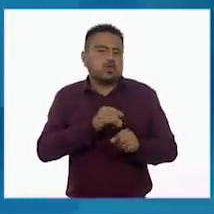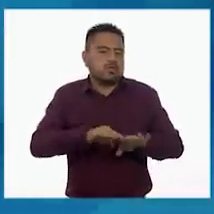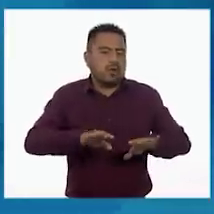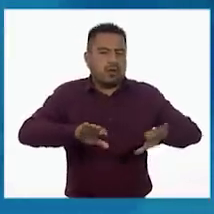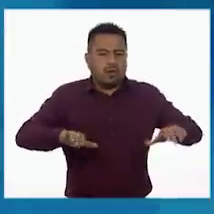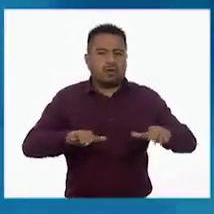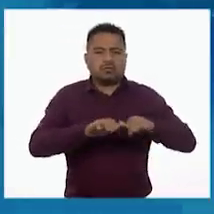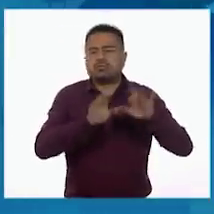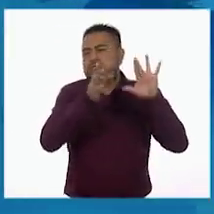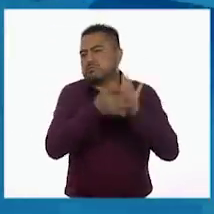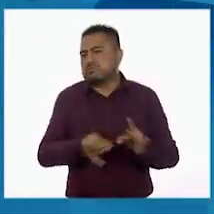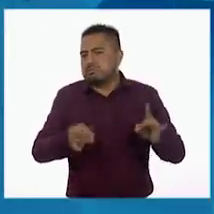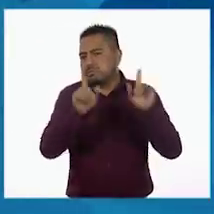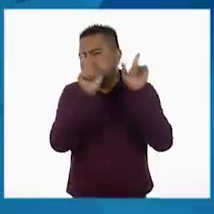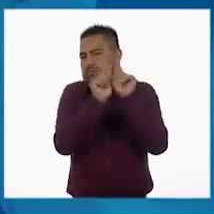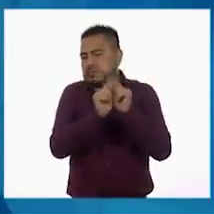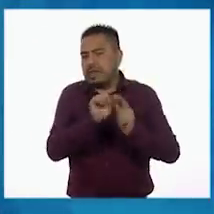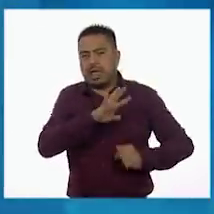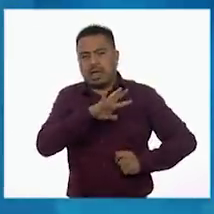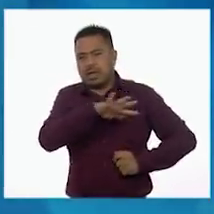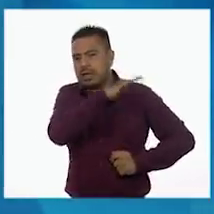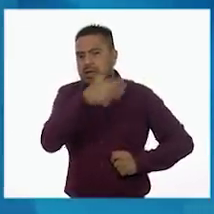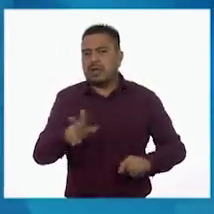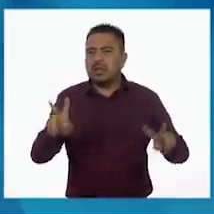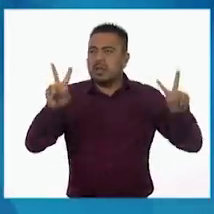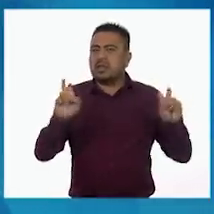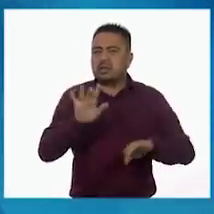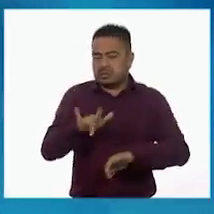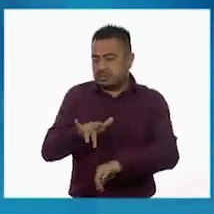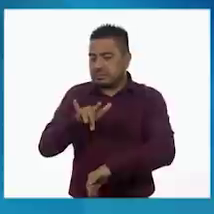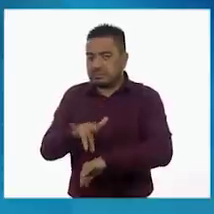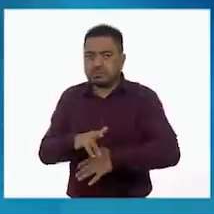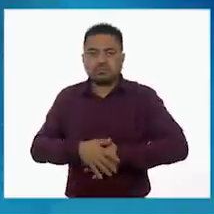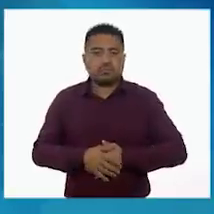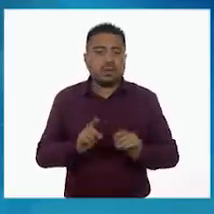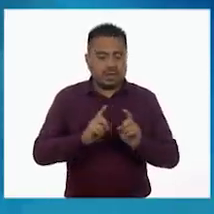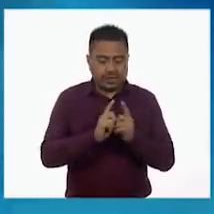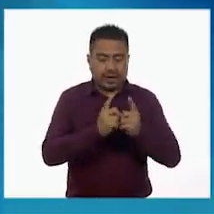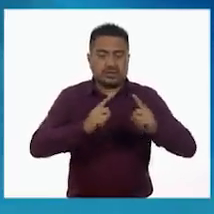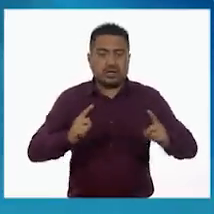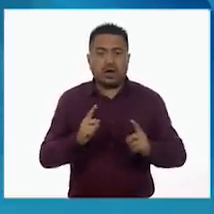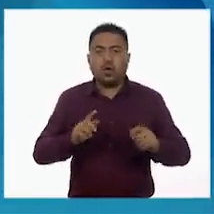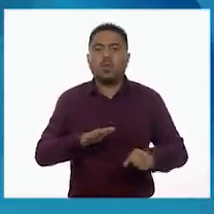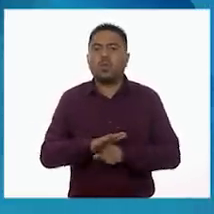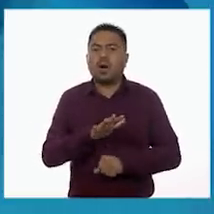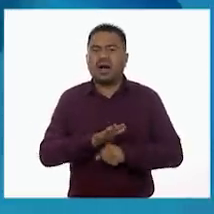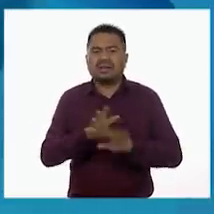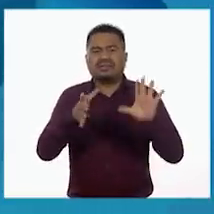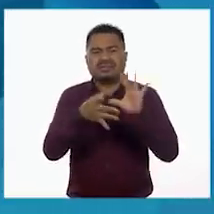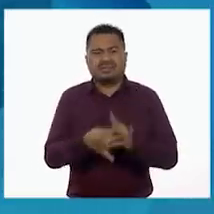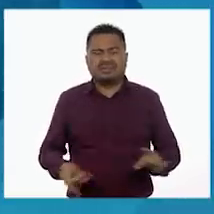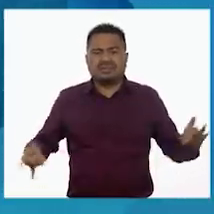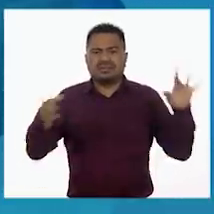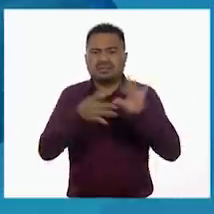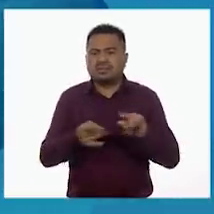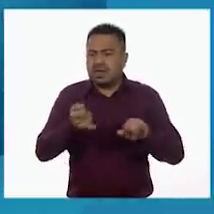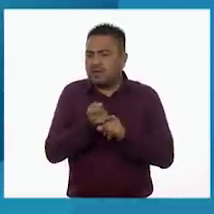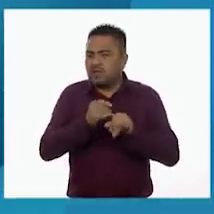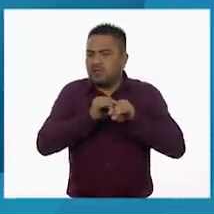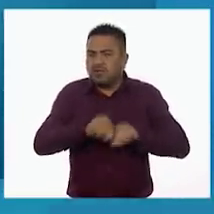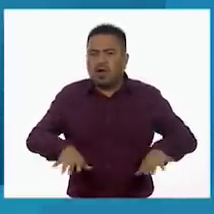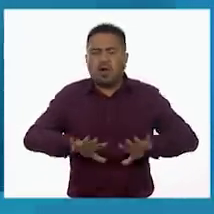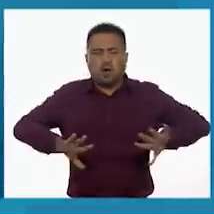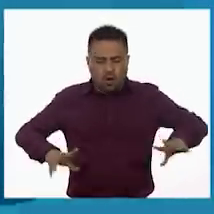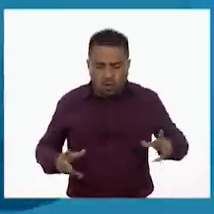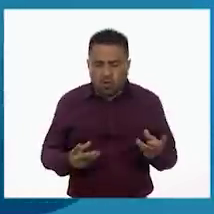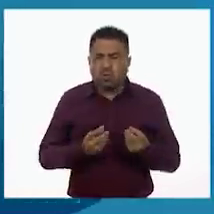que se debe explicar de manera general el tema que se abordará. Un desarrollo en el que se detallará la información que se